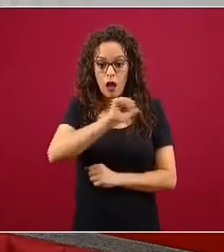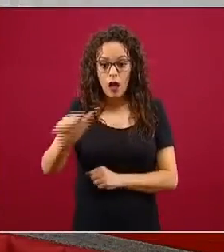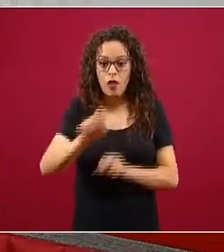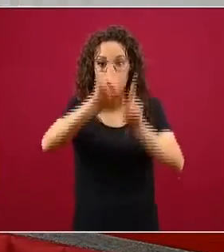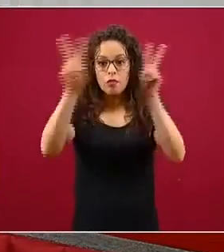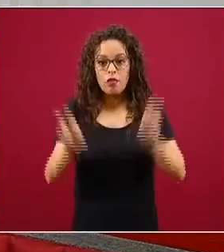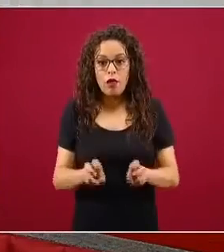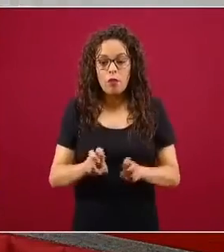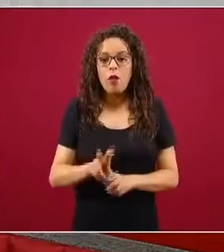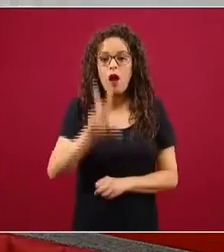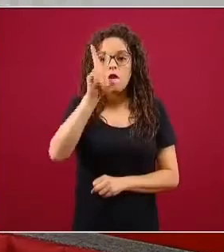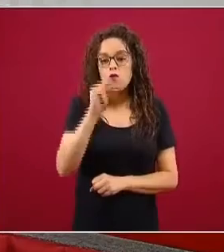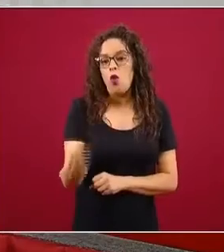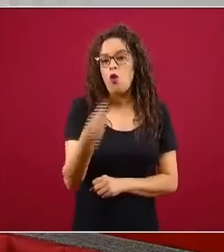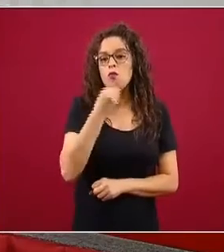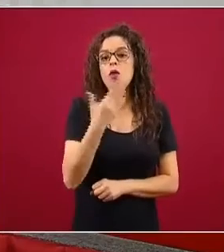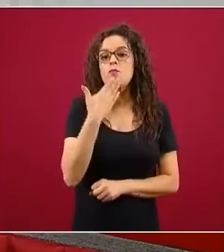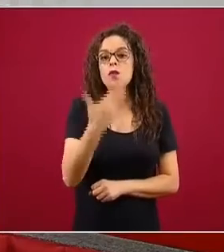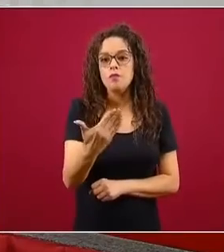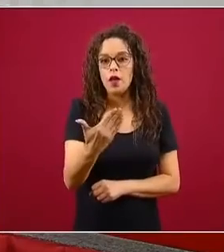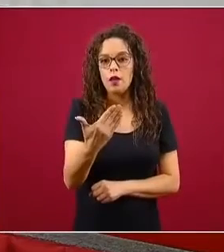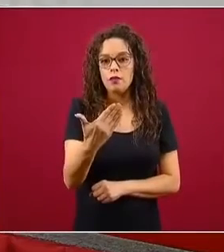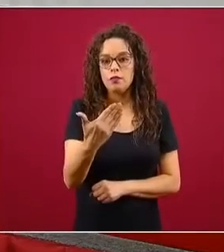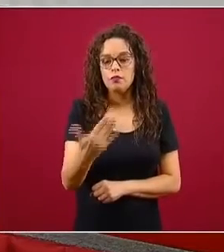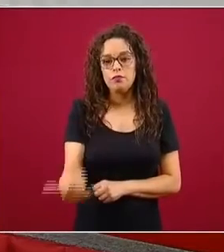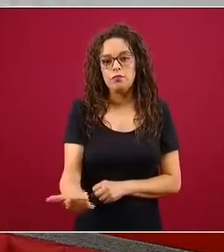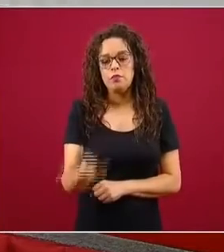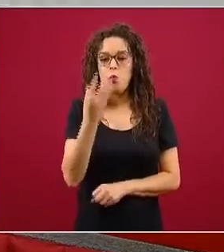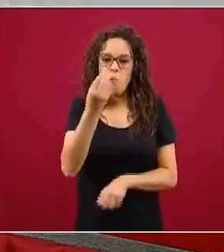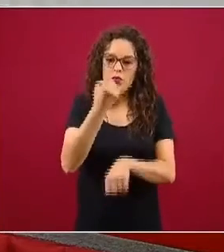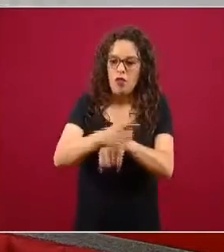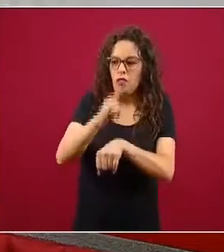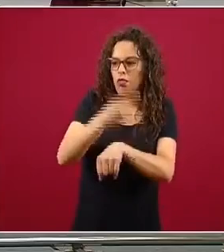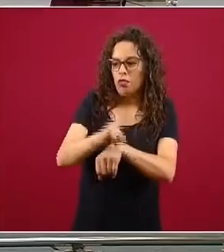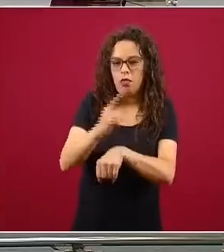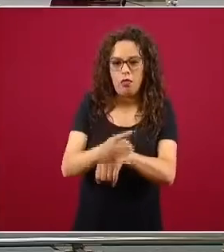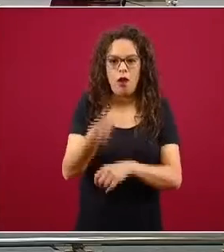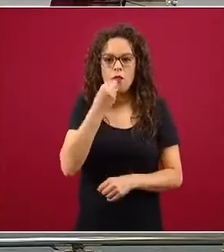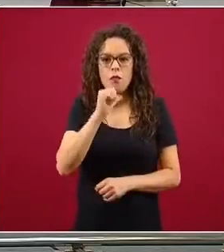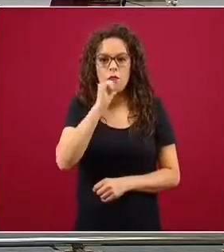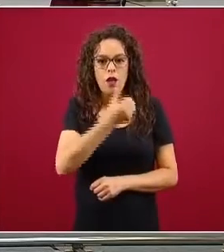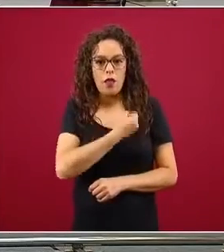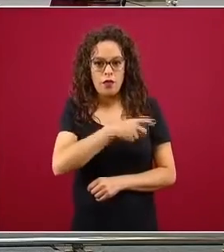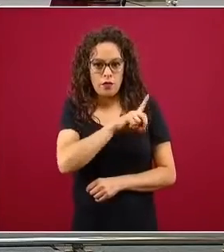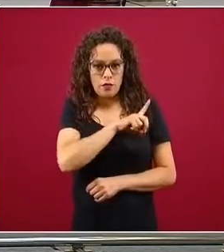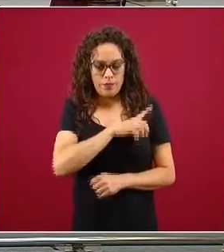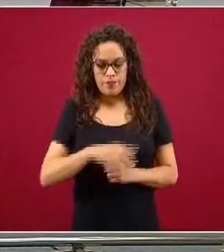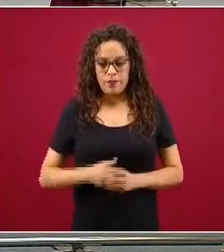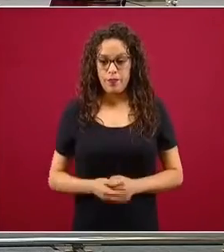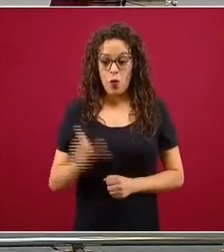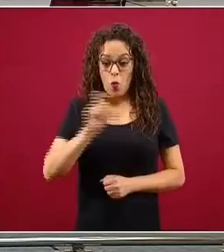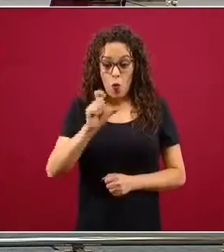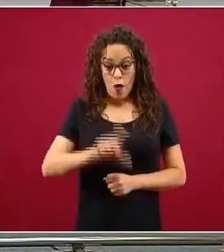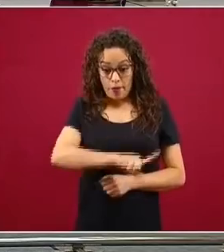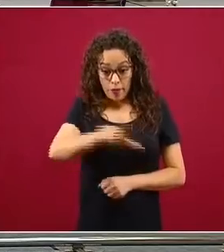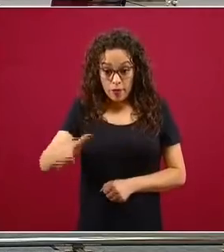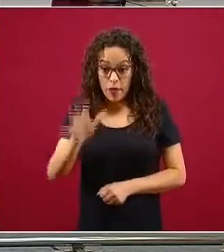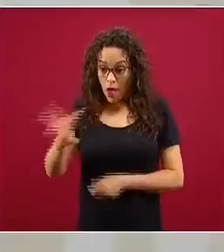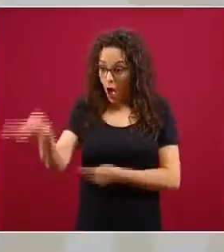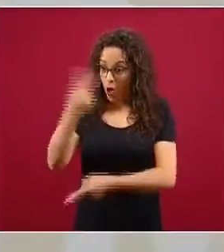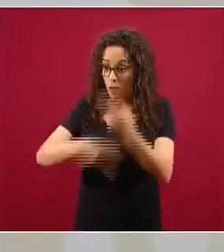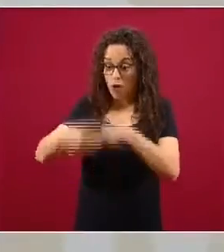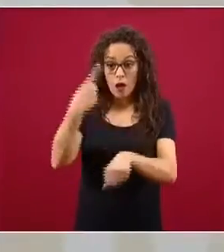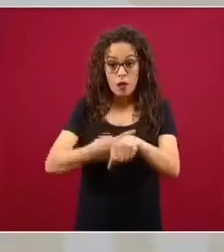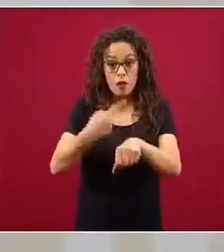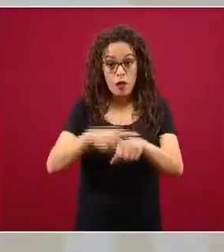nutrición inadecuada. Cuando vino el COVID, se complicó aún más porque reveló precisamente